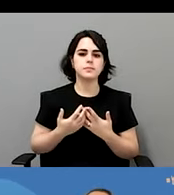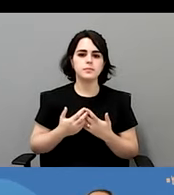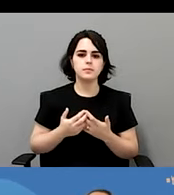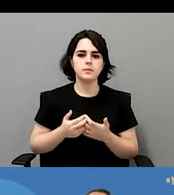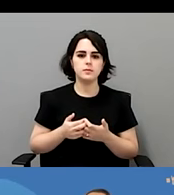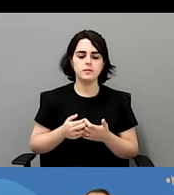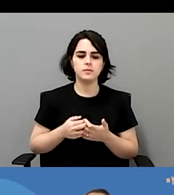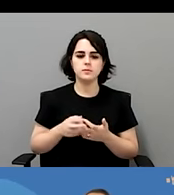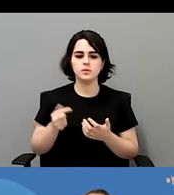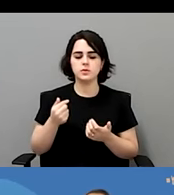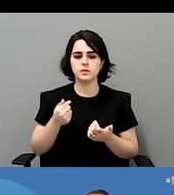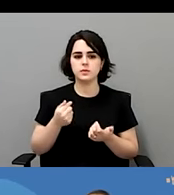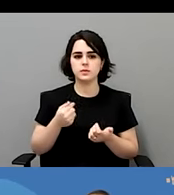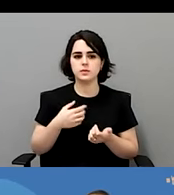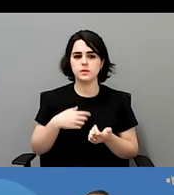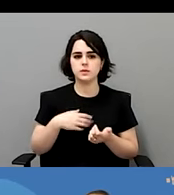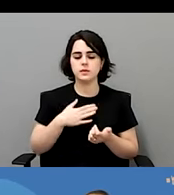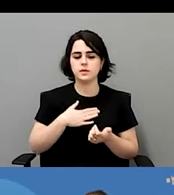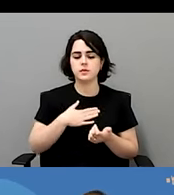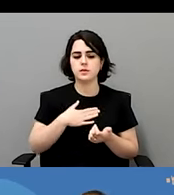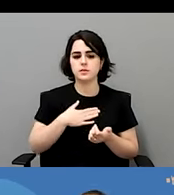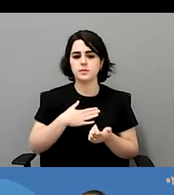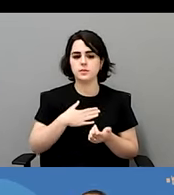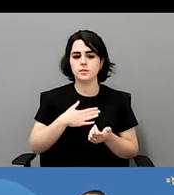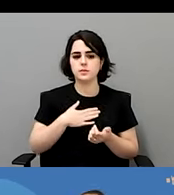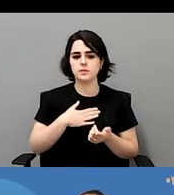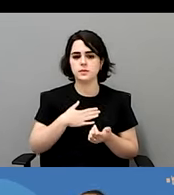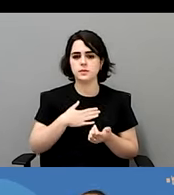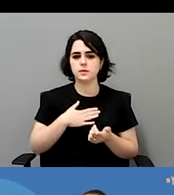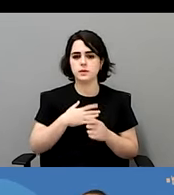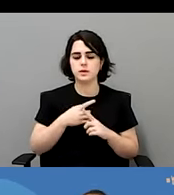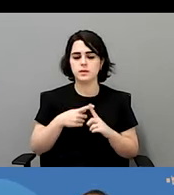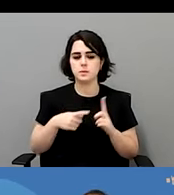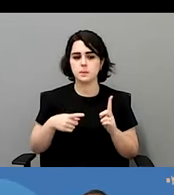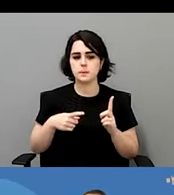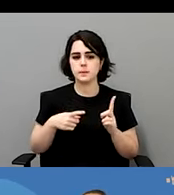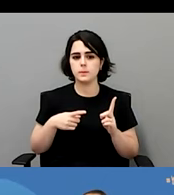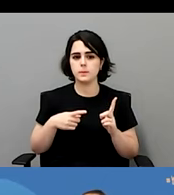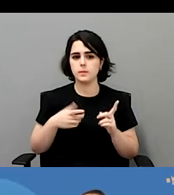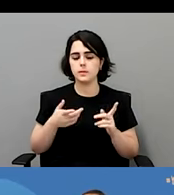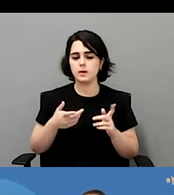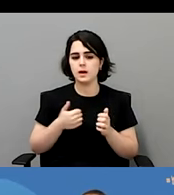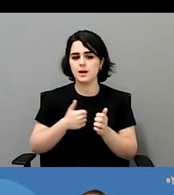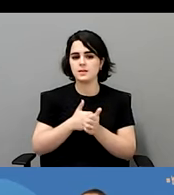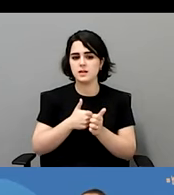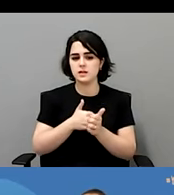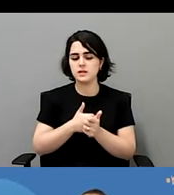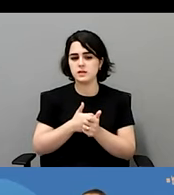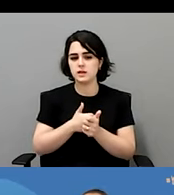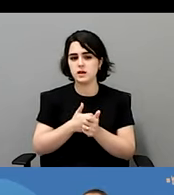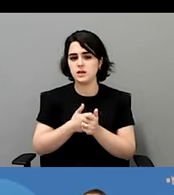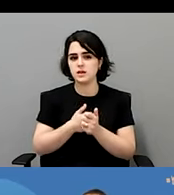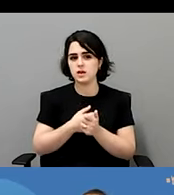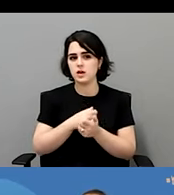recibo 38 horas y media de asistencia personal a